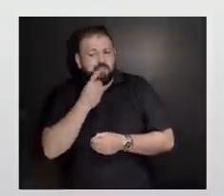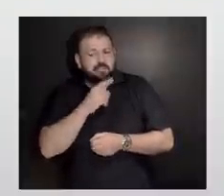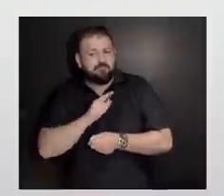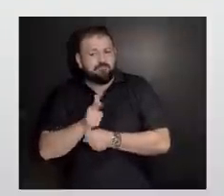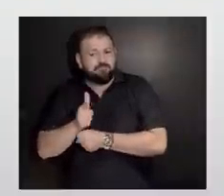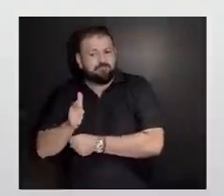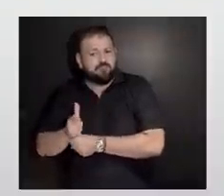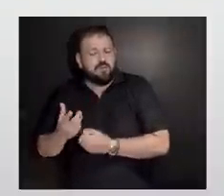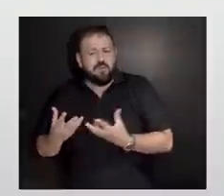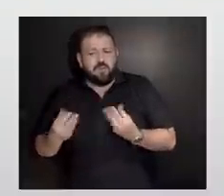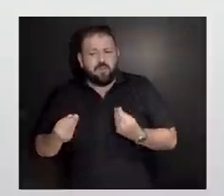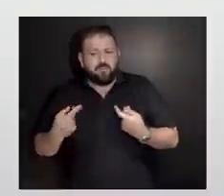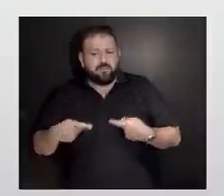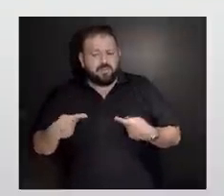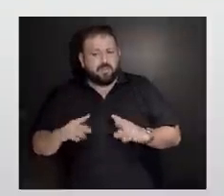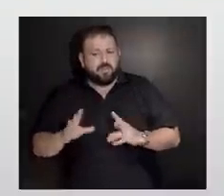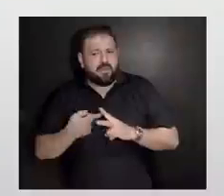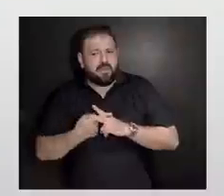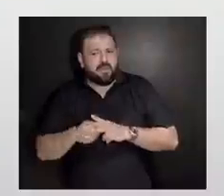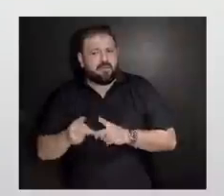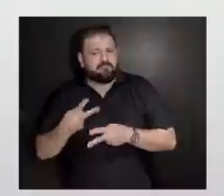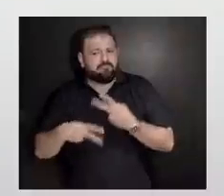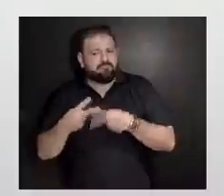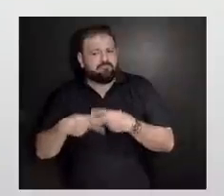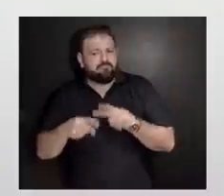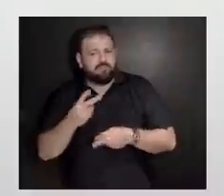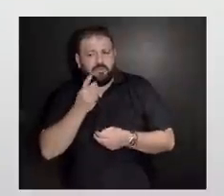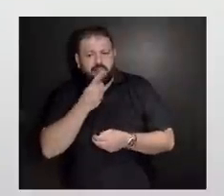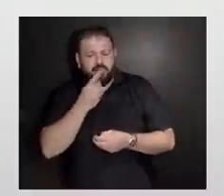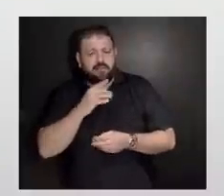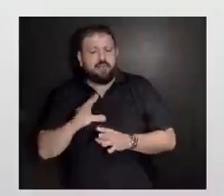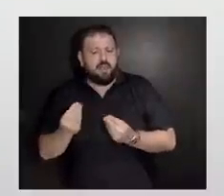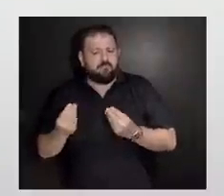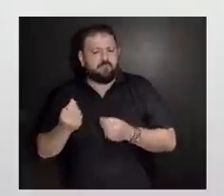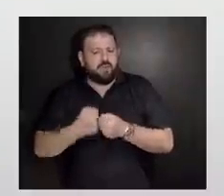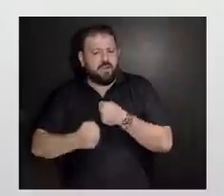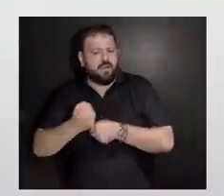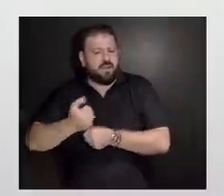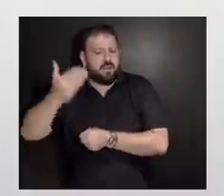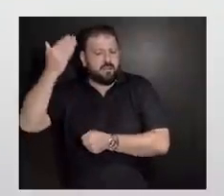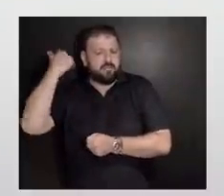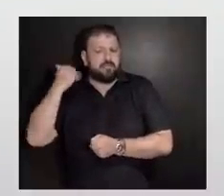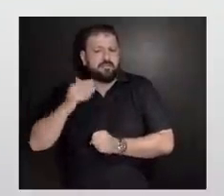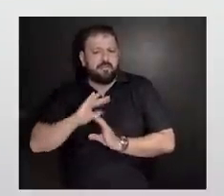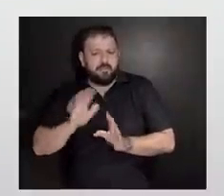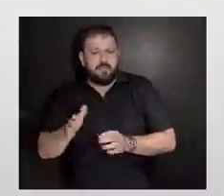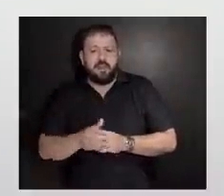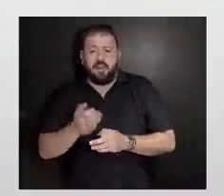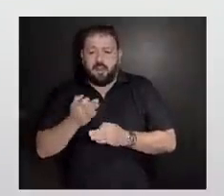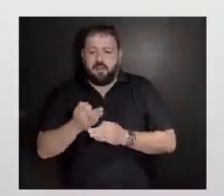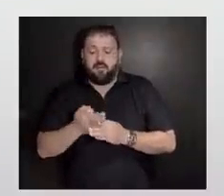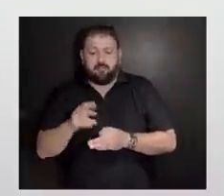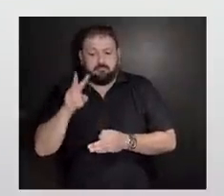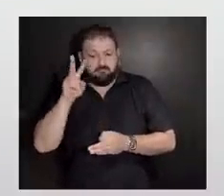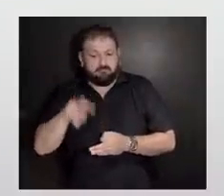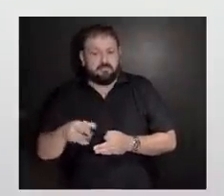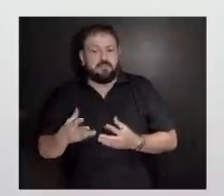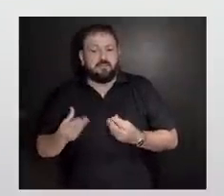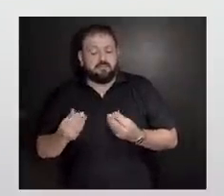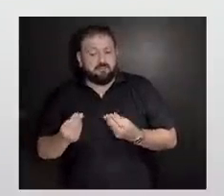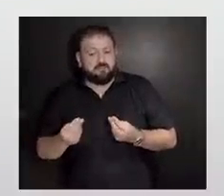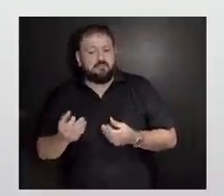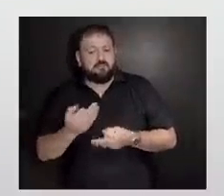Y estos son datos que tenemos ya de algunos años anteriores. Esto quiere decir que pues actualmente las cantidades